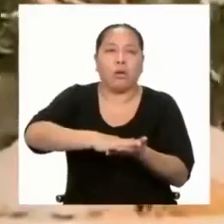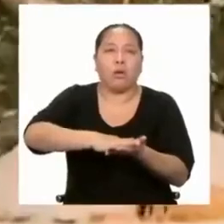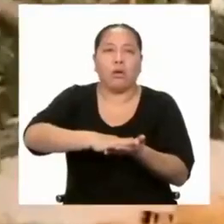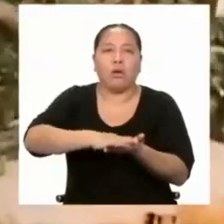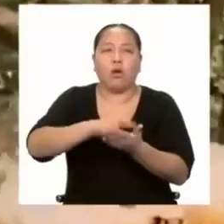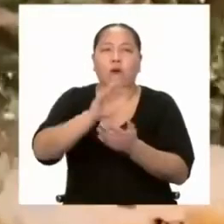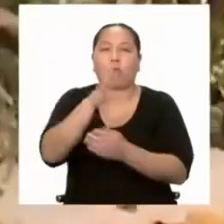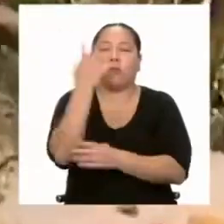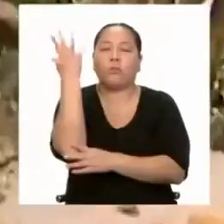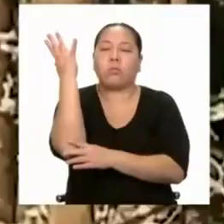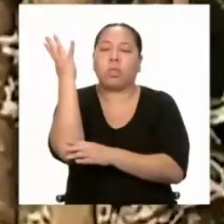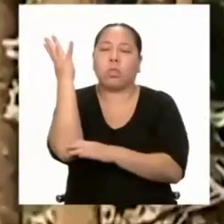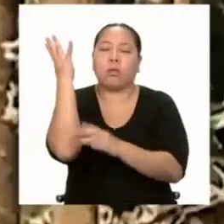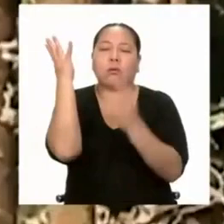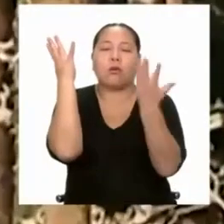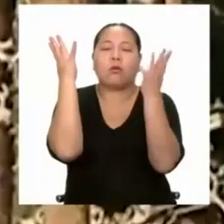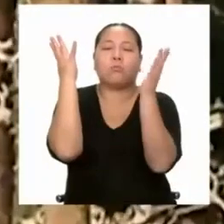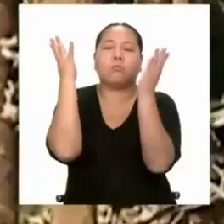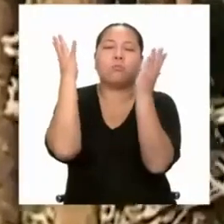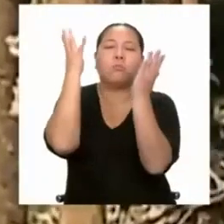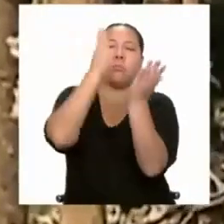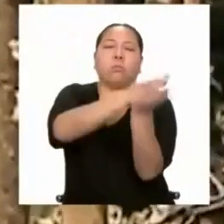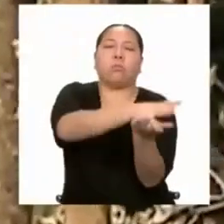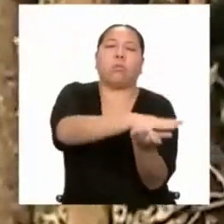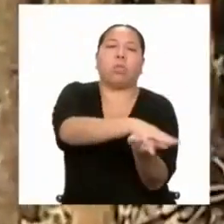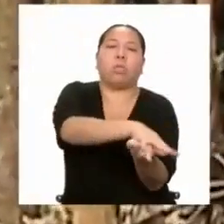ejemplo.